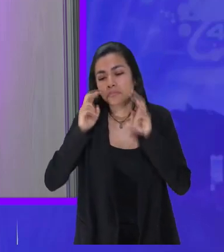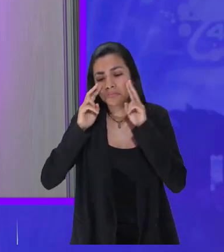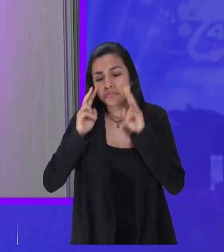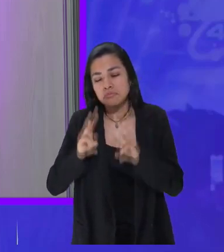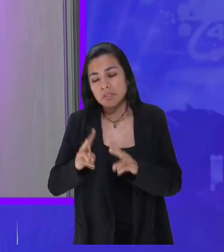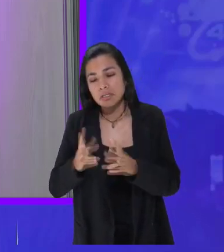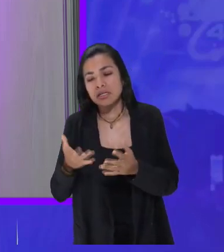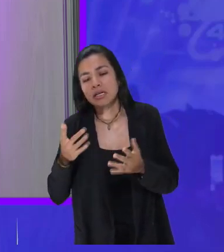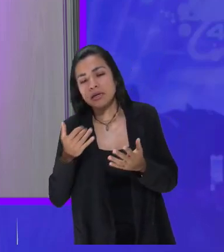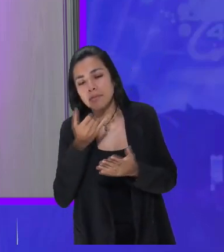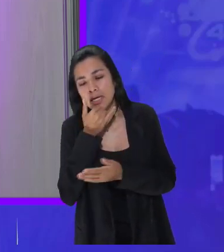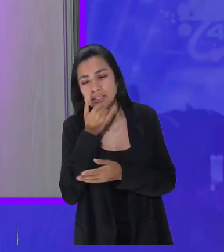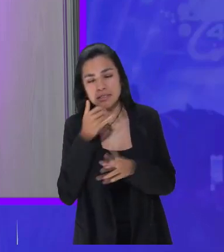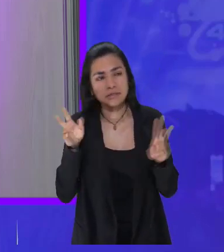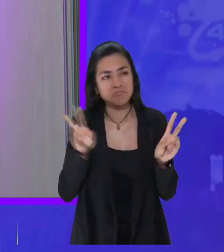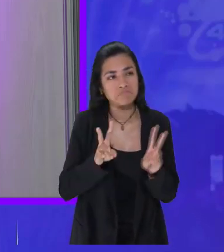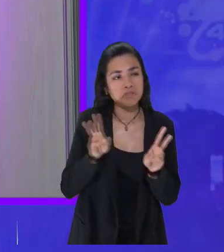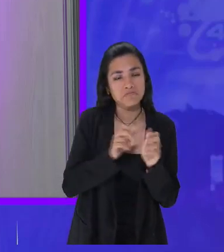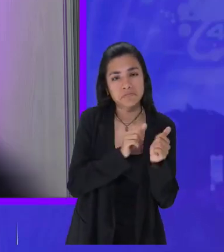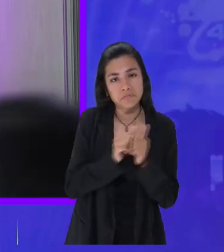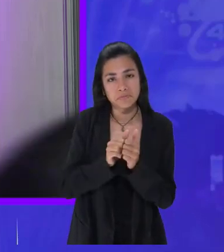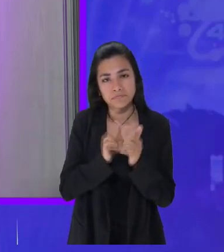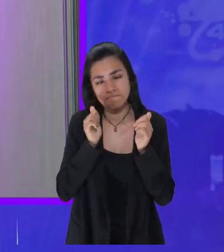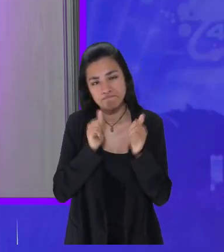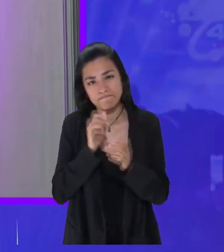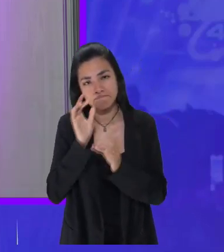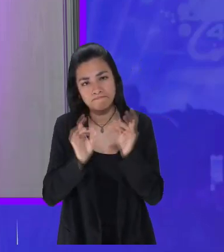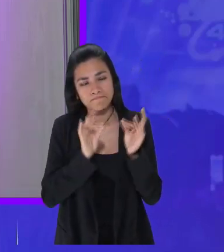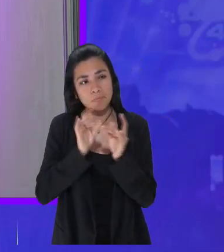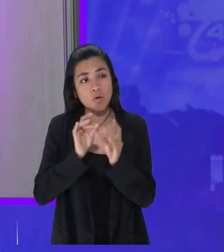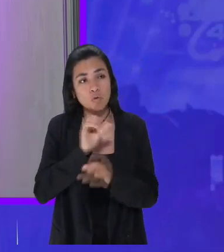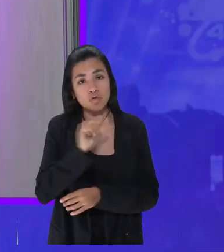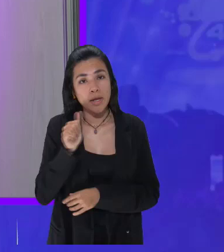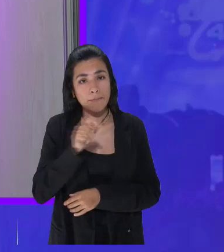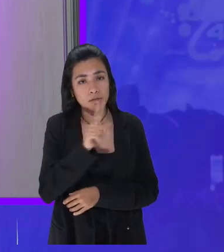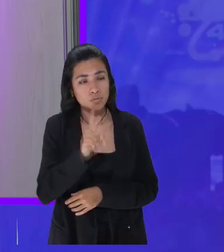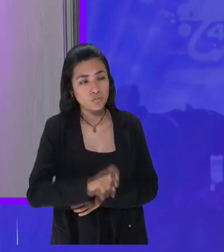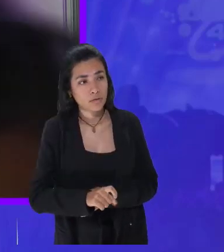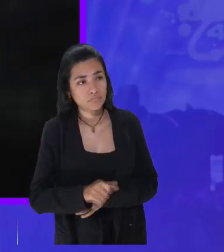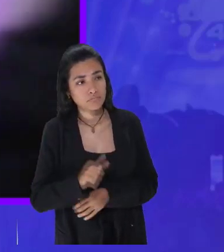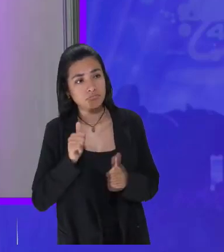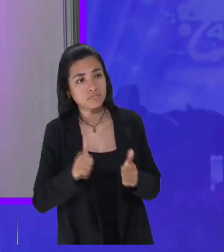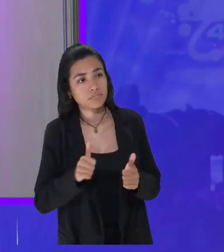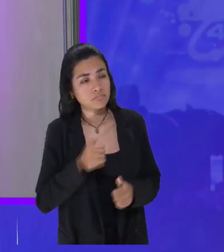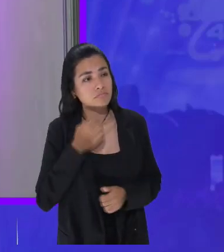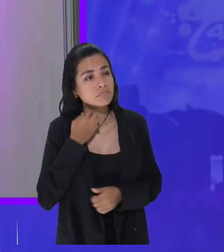transmisión y acompañar es perfecto. ¿Tienes alguna otra pregunta? ¿Todo bien? Dale.